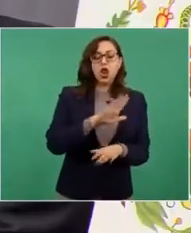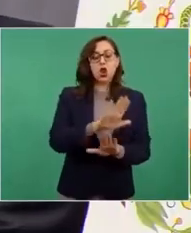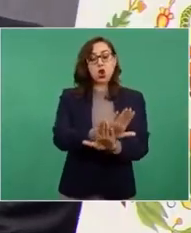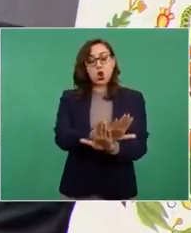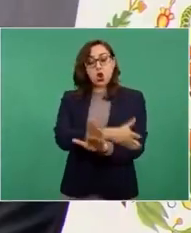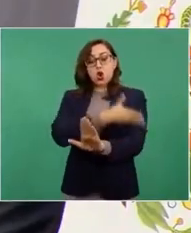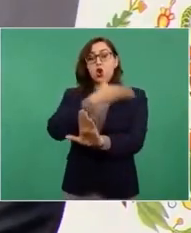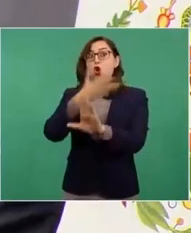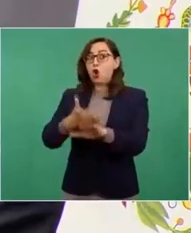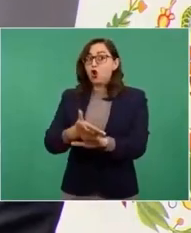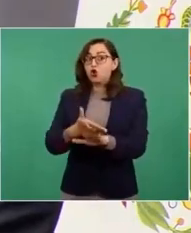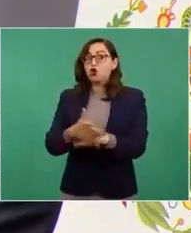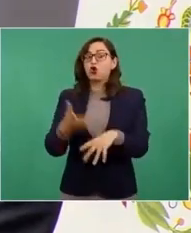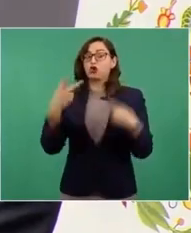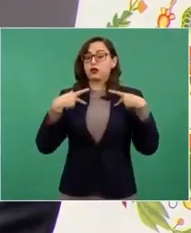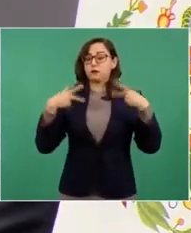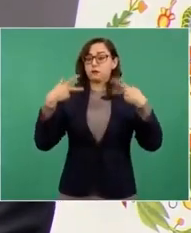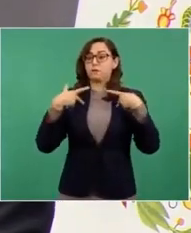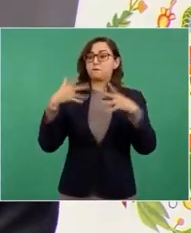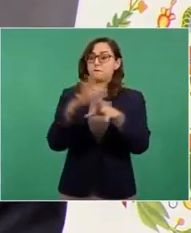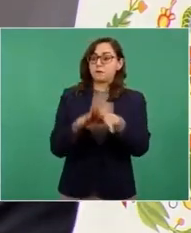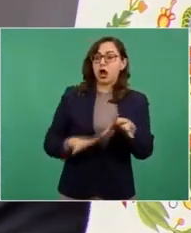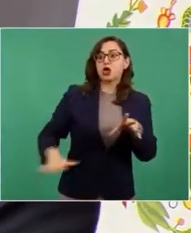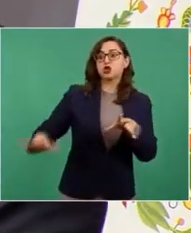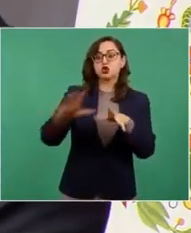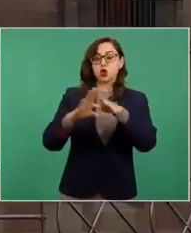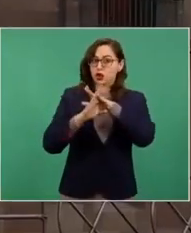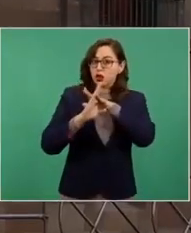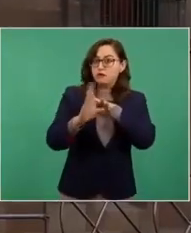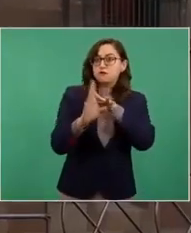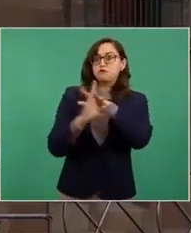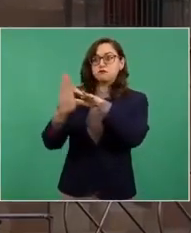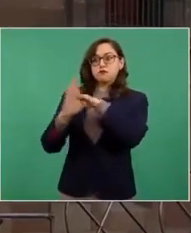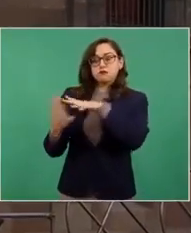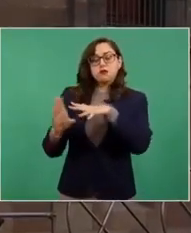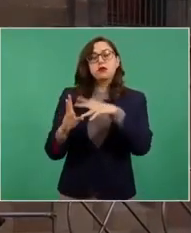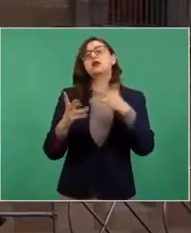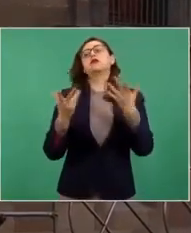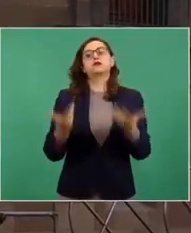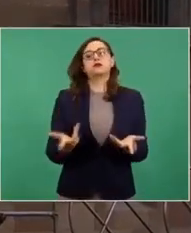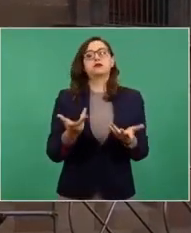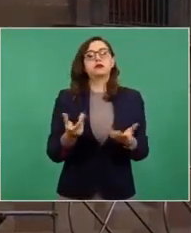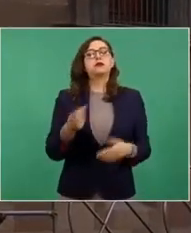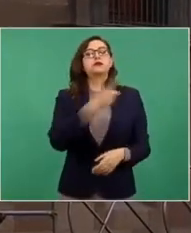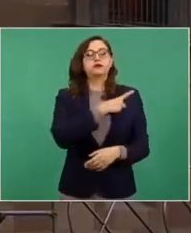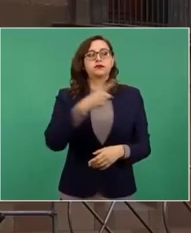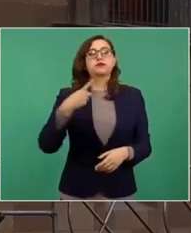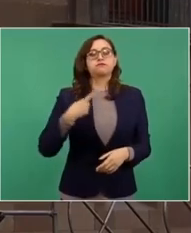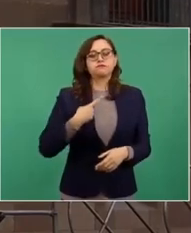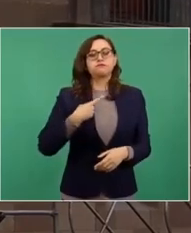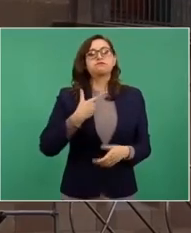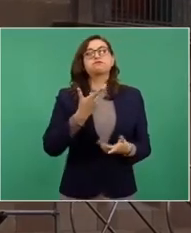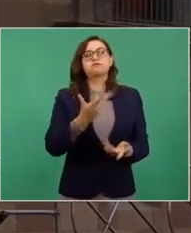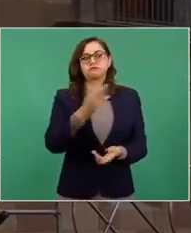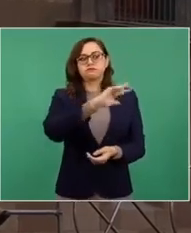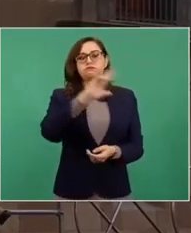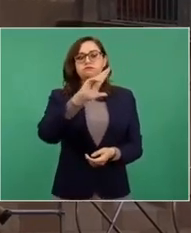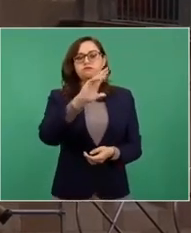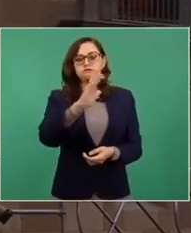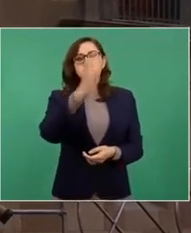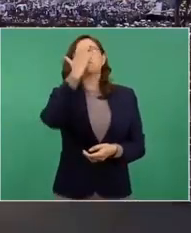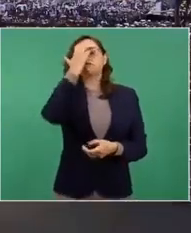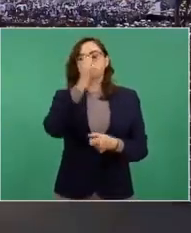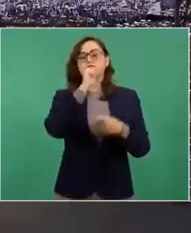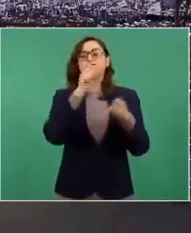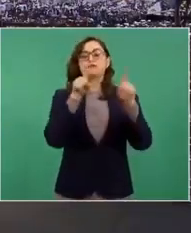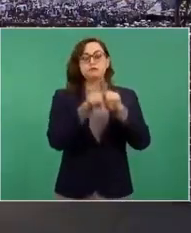y reconocer la gratitud de quienes voten por esa iniciativa. Ajá.